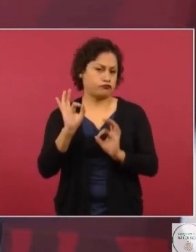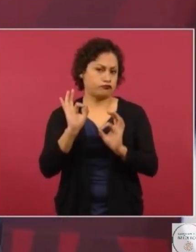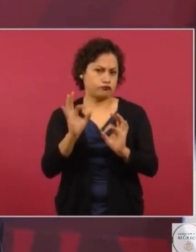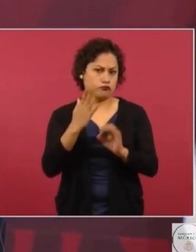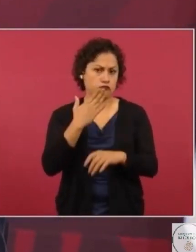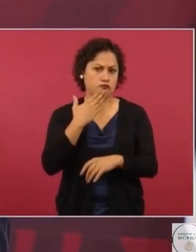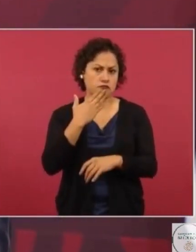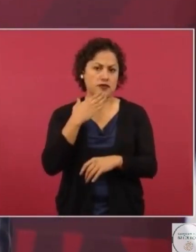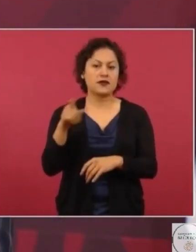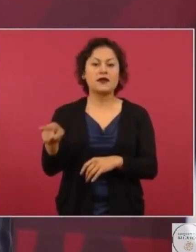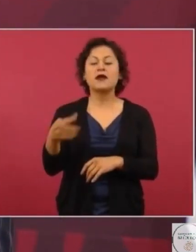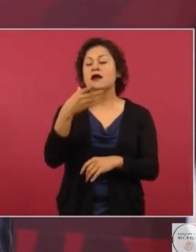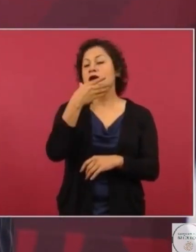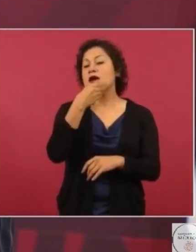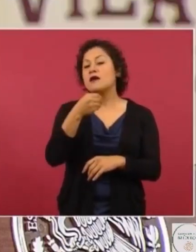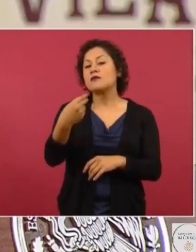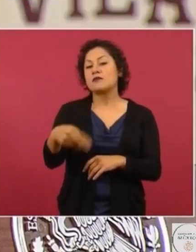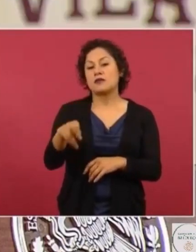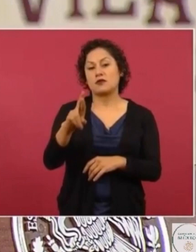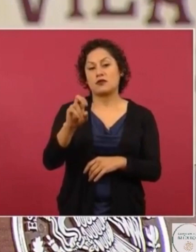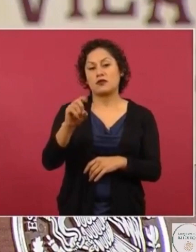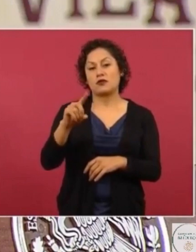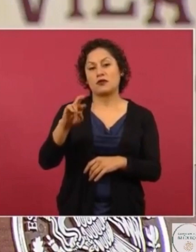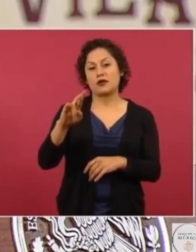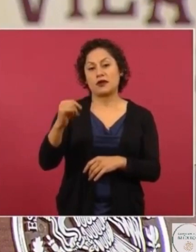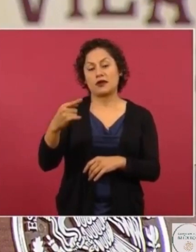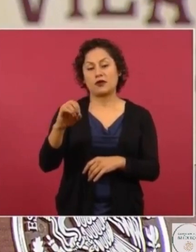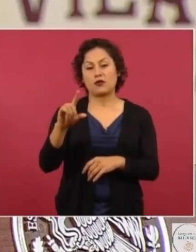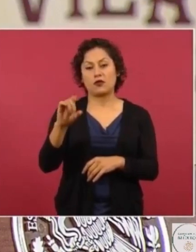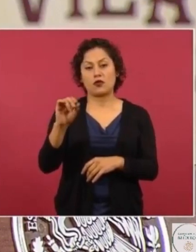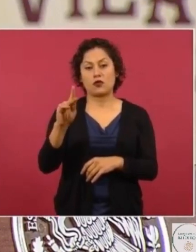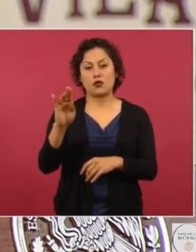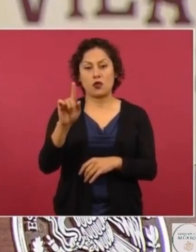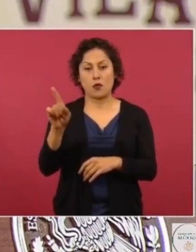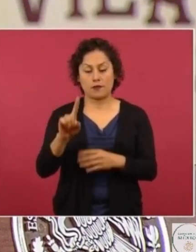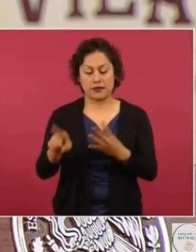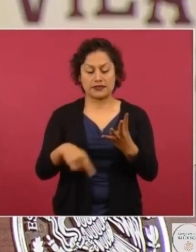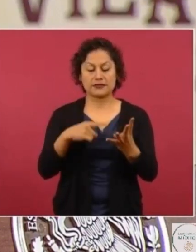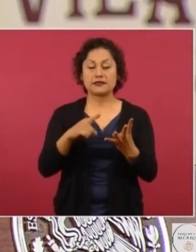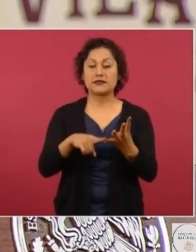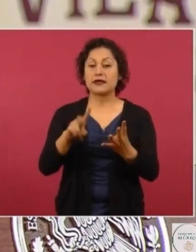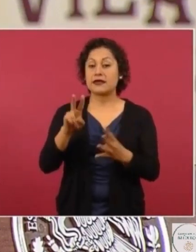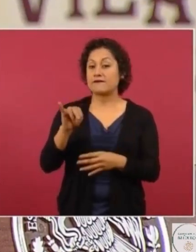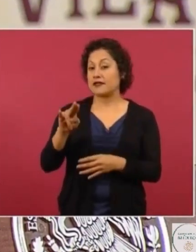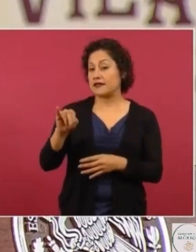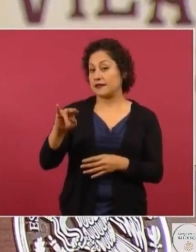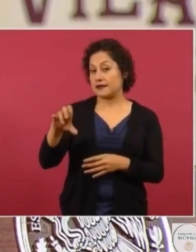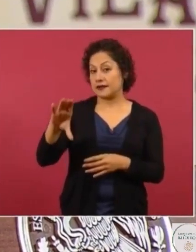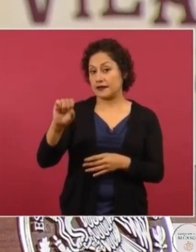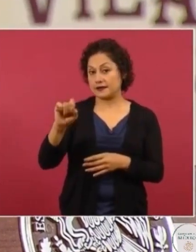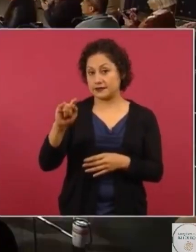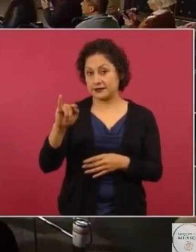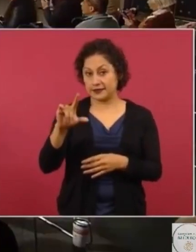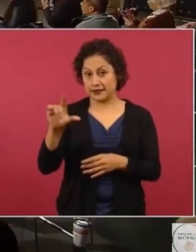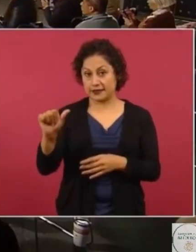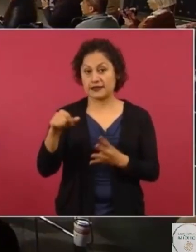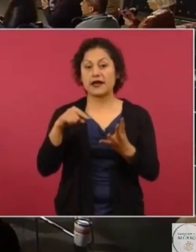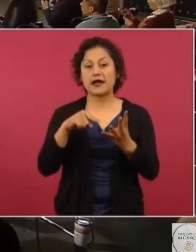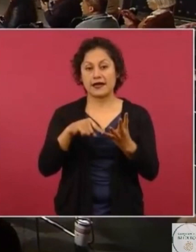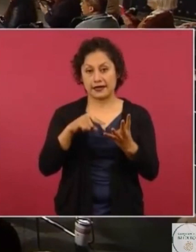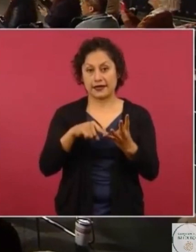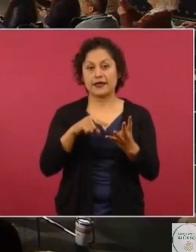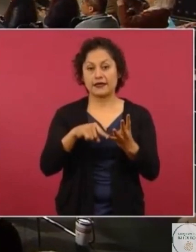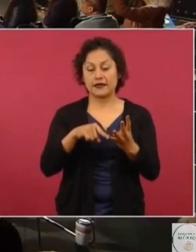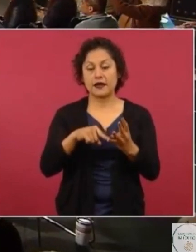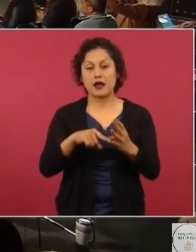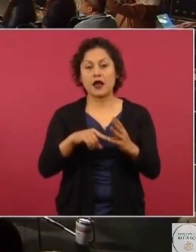Rodrigo López. Y Vini Castilla va de preparador técnico,